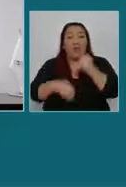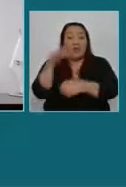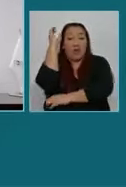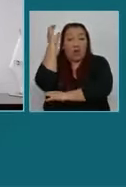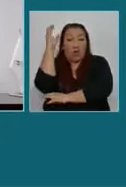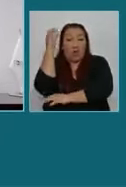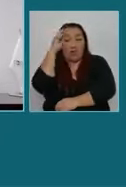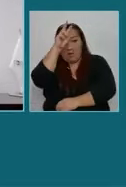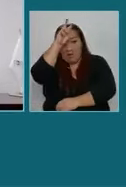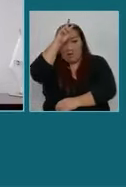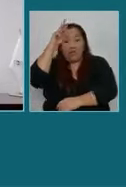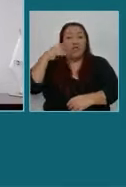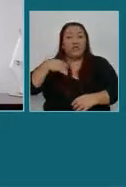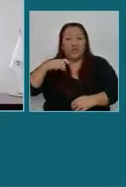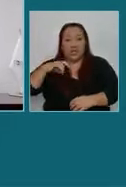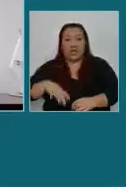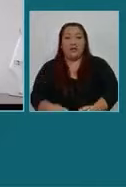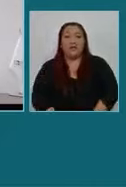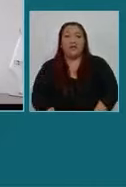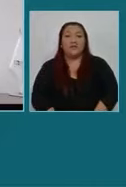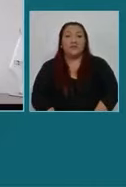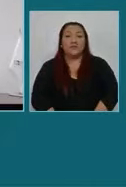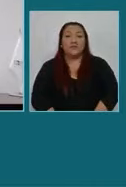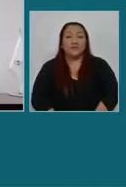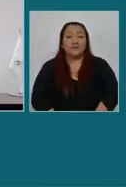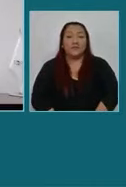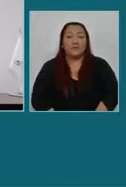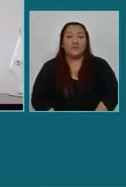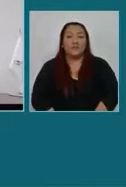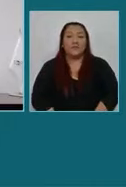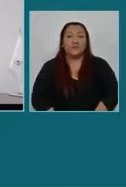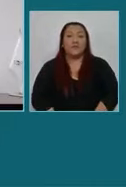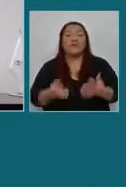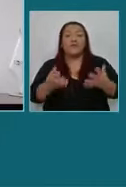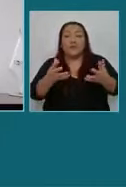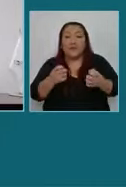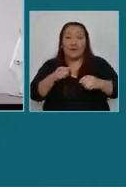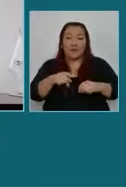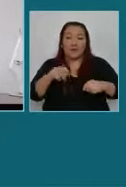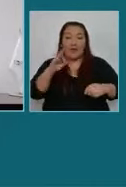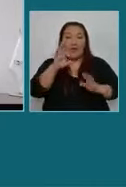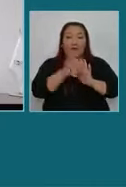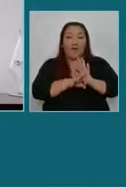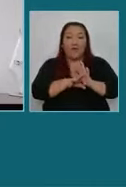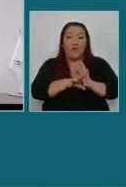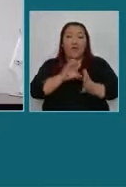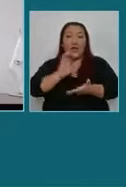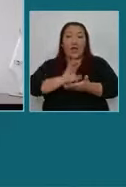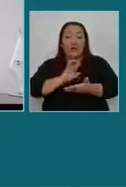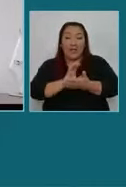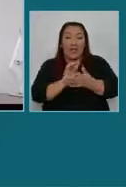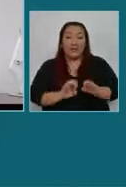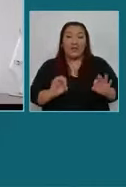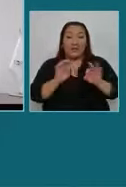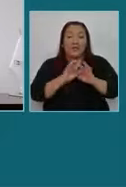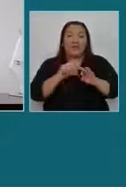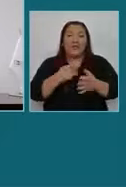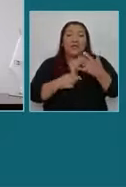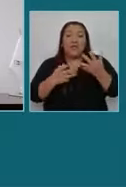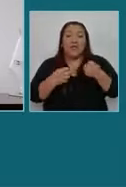Colombia, Perú y Chile. Y lo que esperamos a través de este Fondo de Capital para Emprendimientos Innovadores